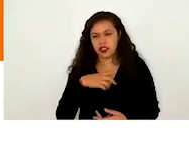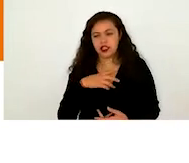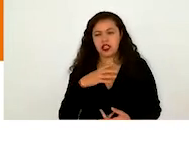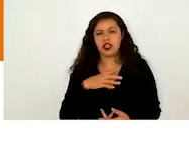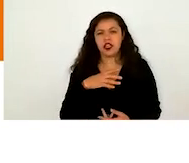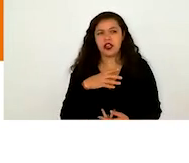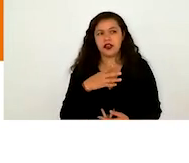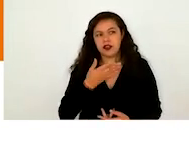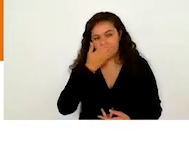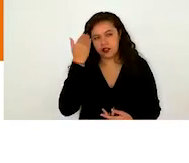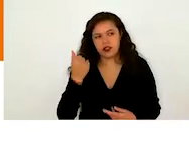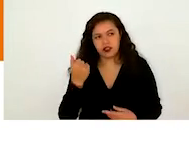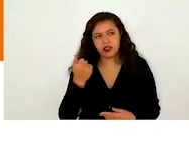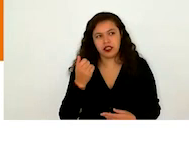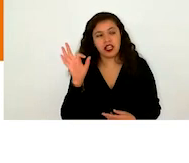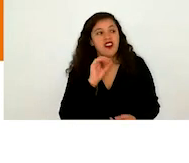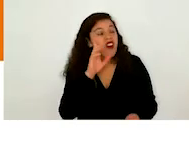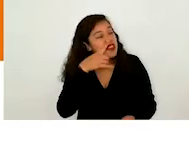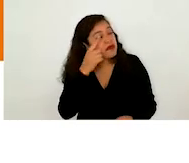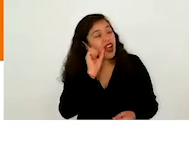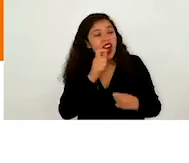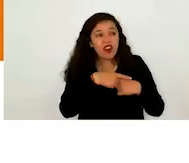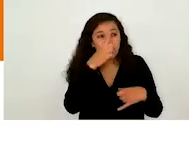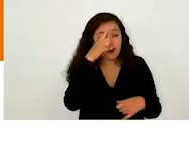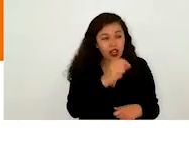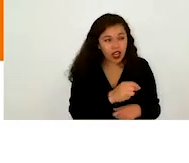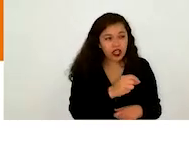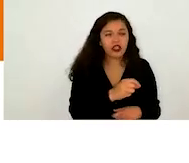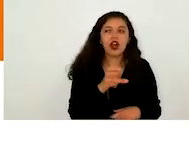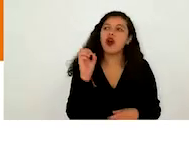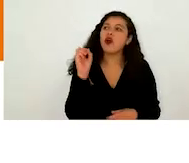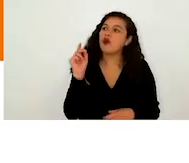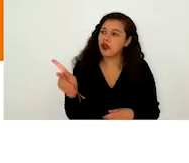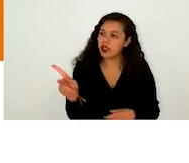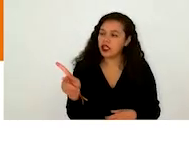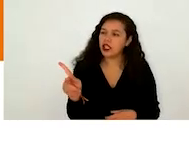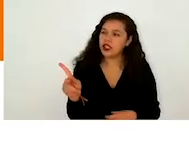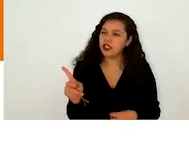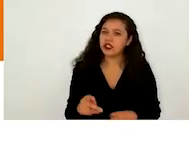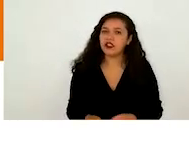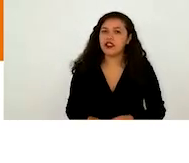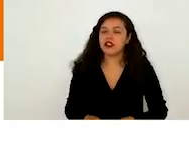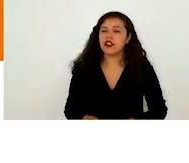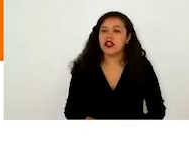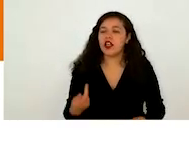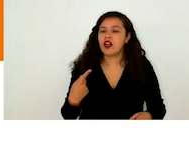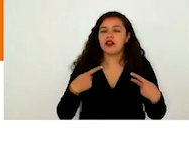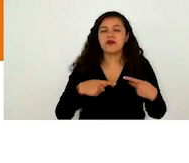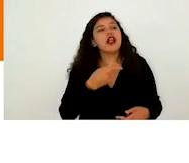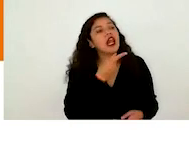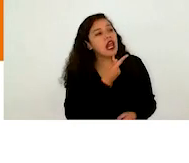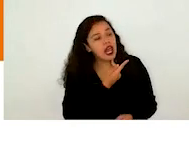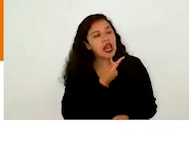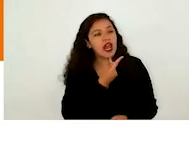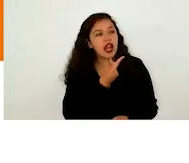estamos parece ser que hay un fallo ok veamos sigue y sigue esté hablando la otra persona si el